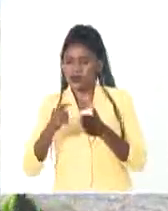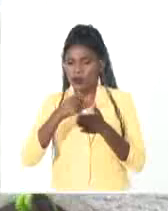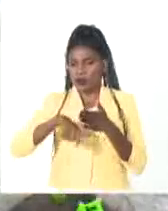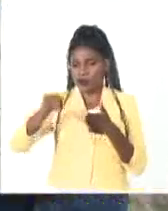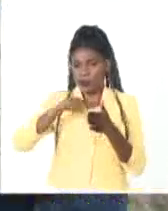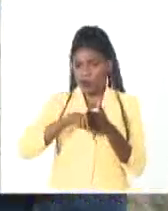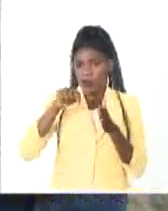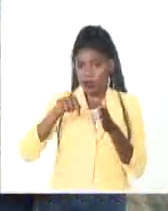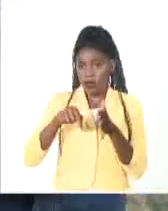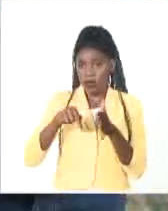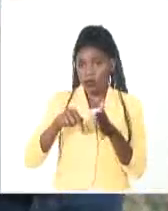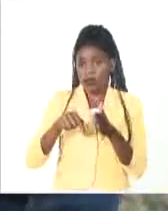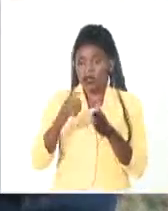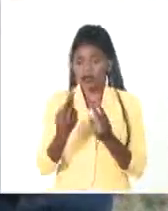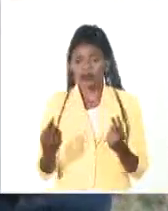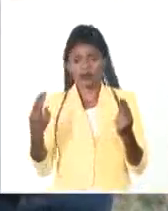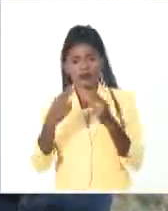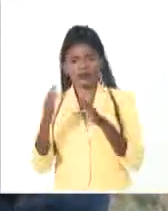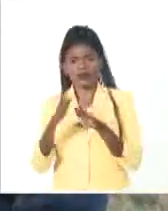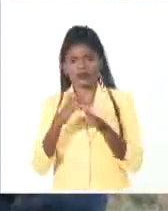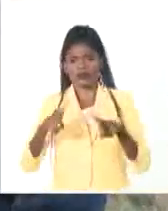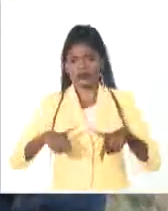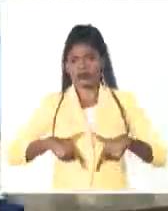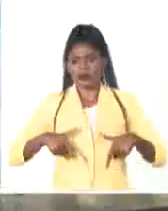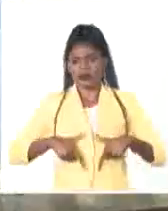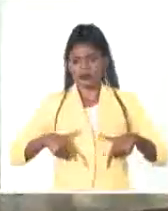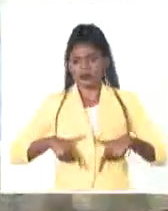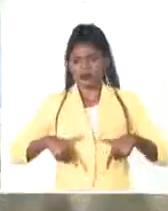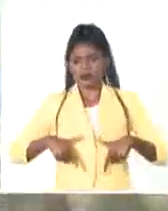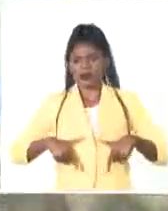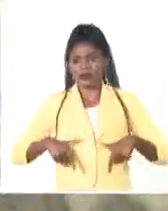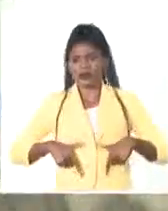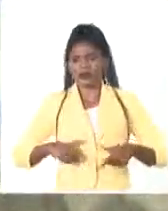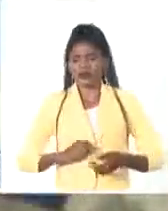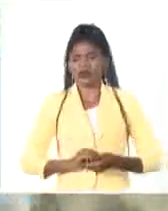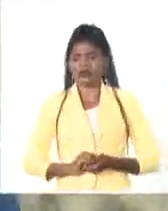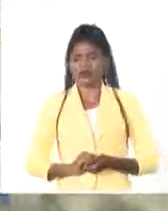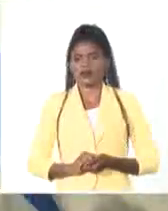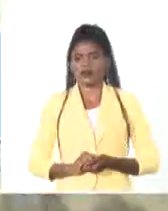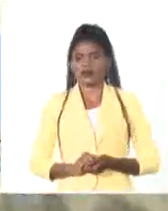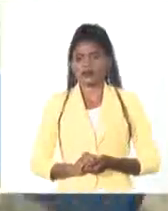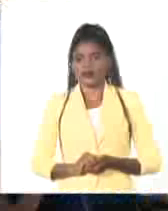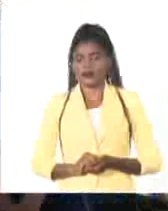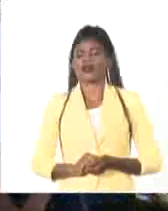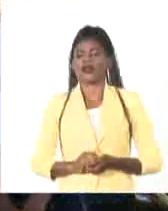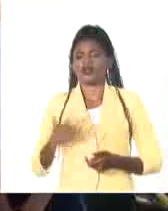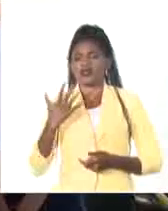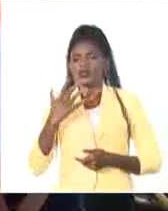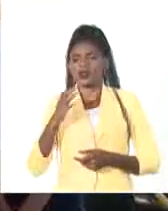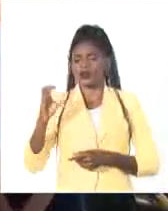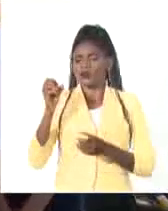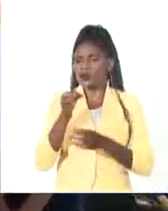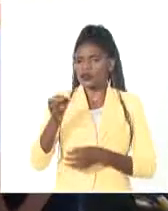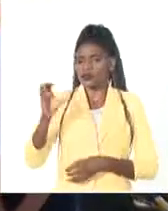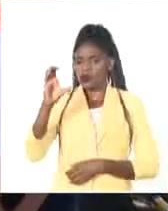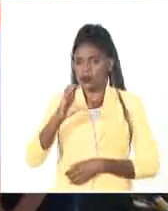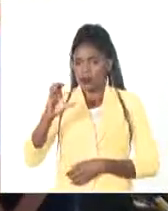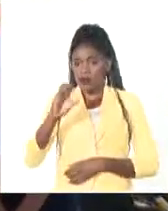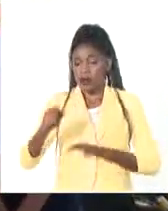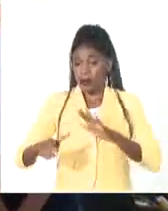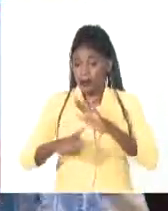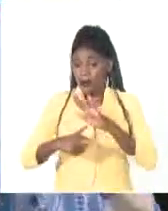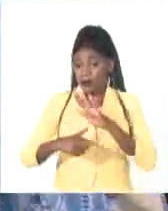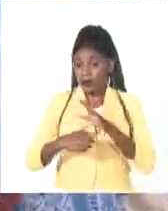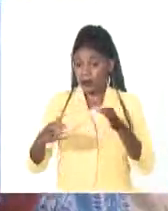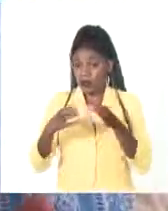Guernica-Puerto Príncipe un encuentro con candidatos a diputados a la Asamblea Nacional del Poder Popular por el municipio Camagüey. El vicepresidente del